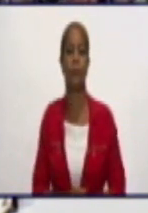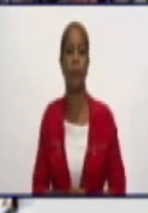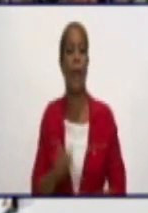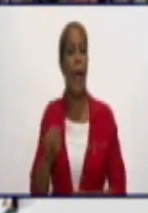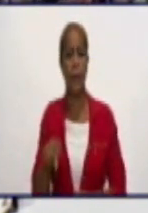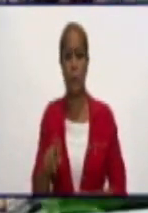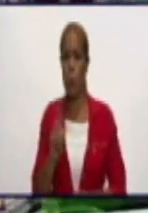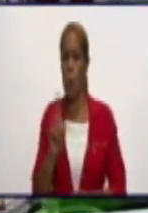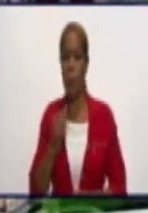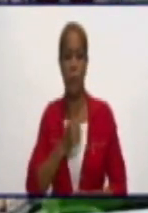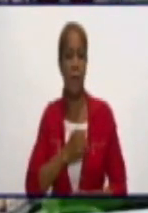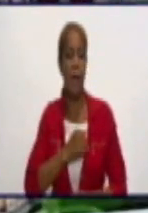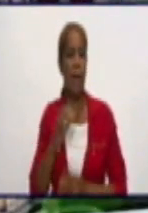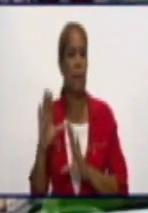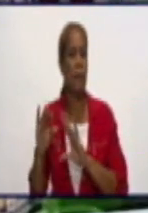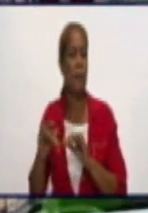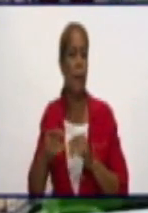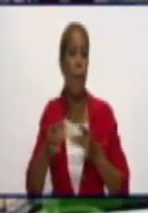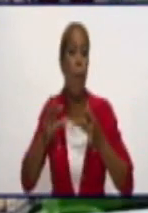alguna situación,